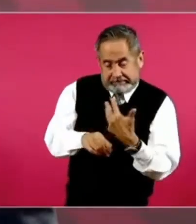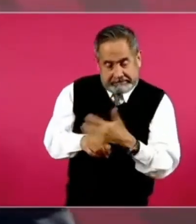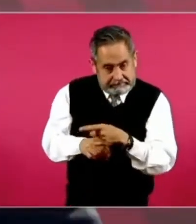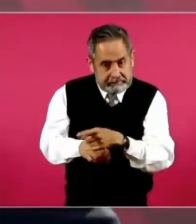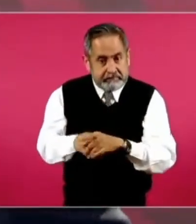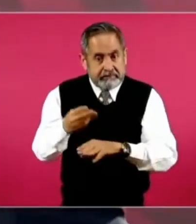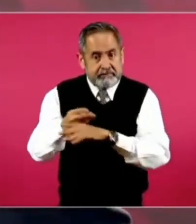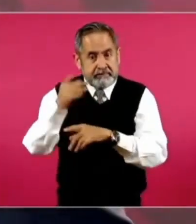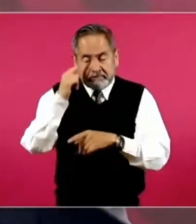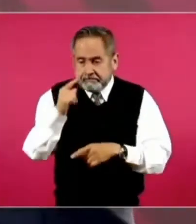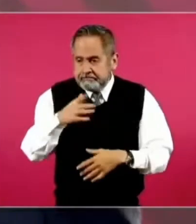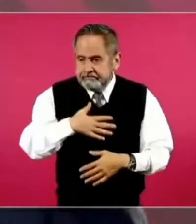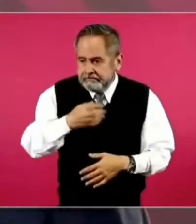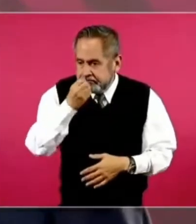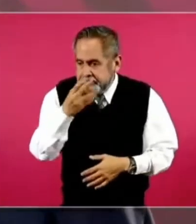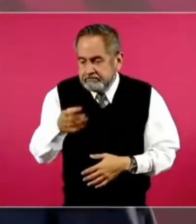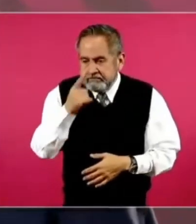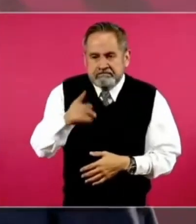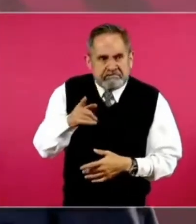es muy atractivo.